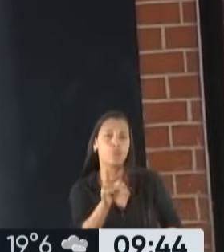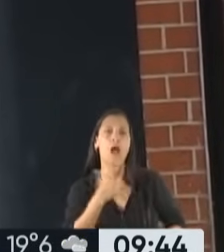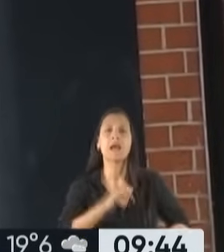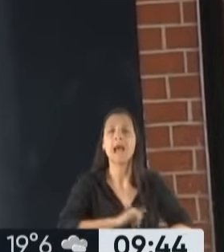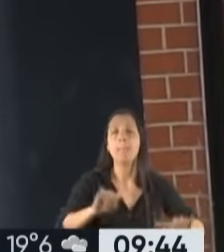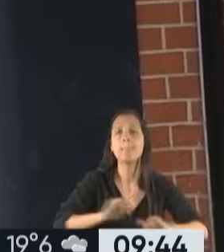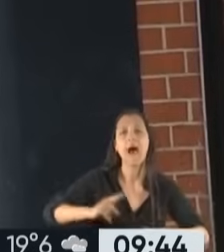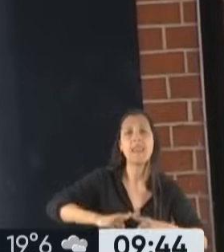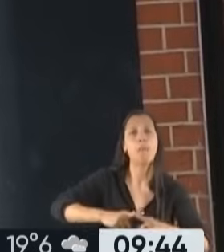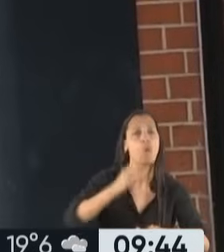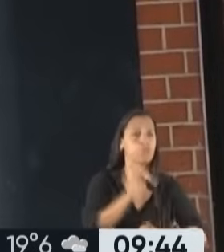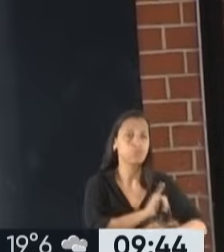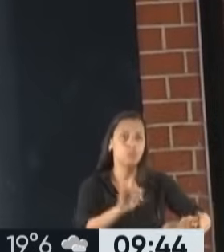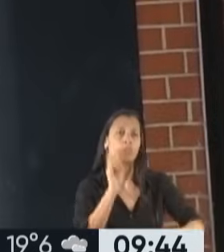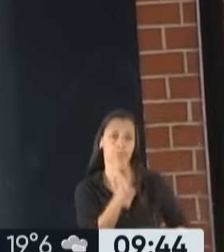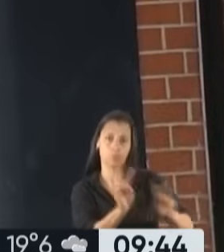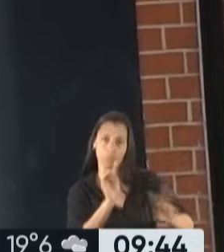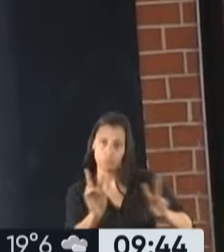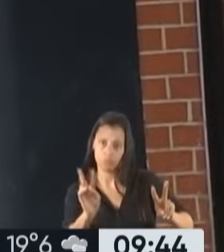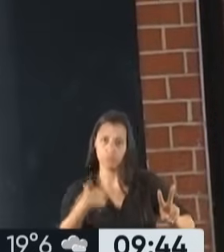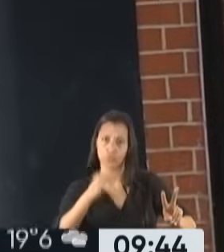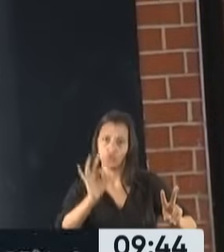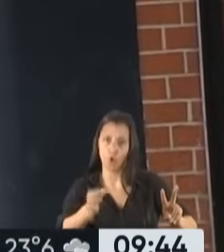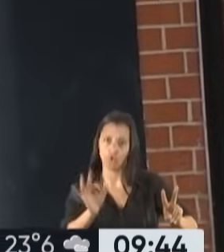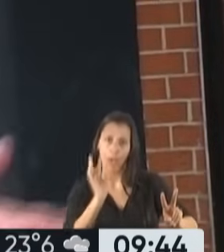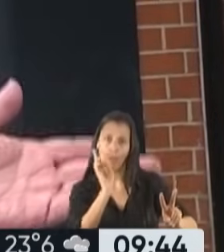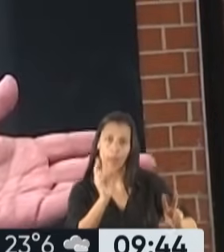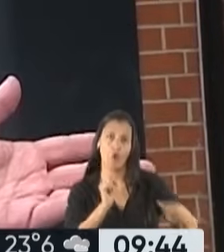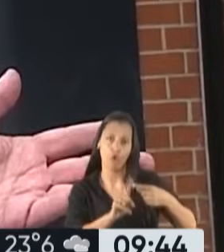obviamente. Estoy absolutamente